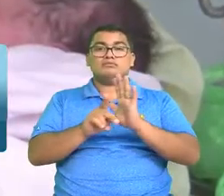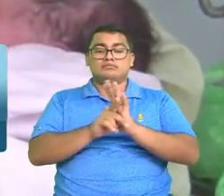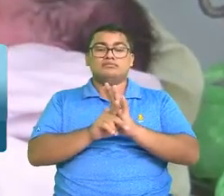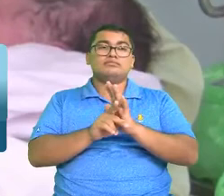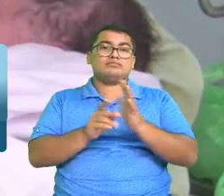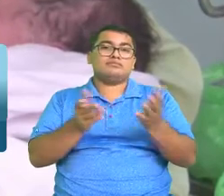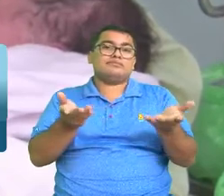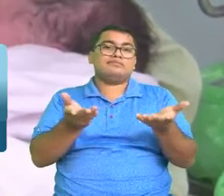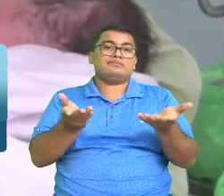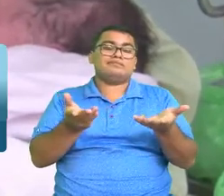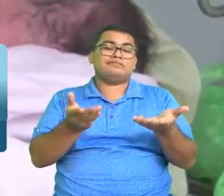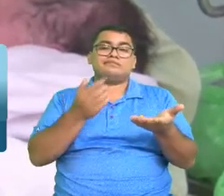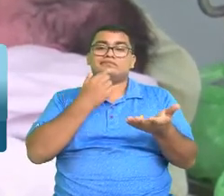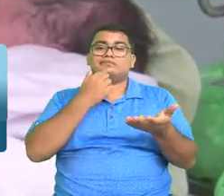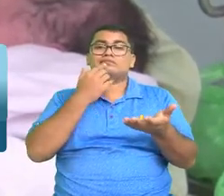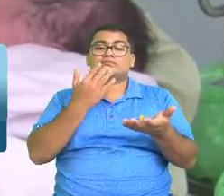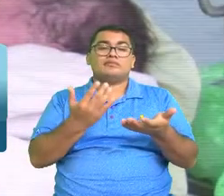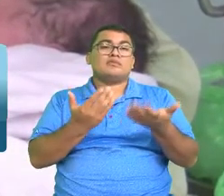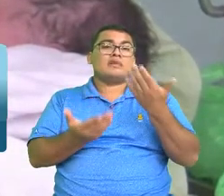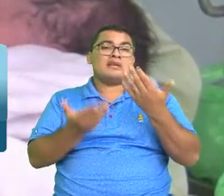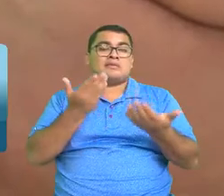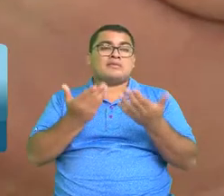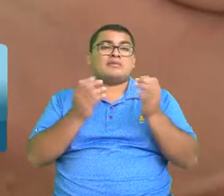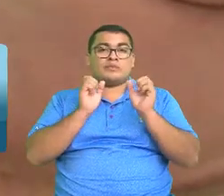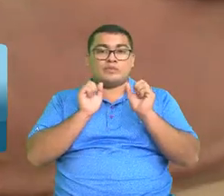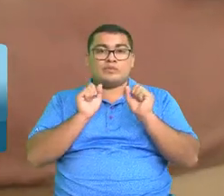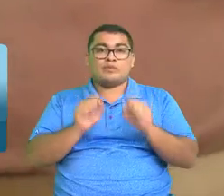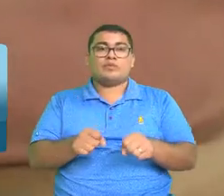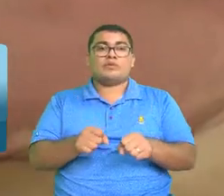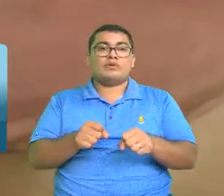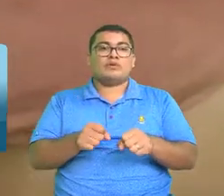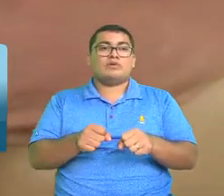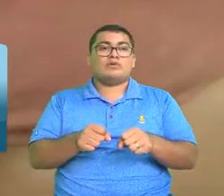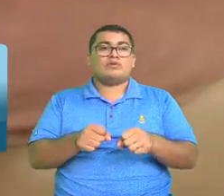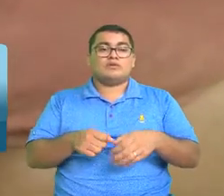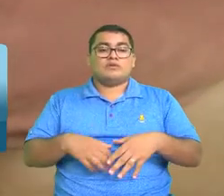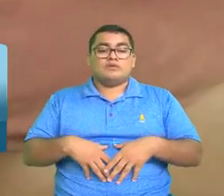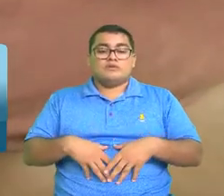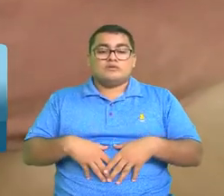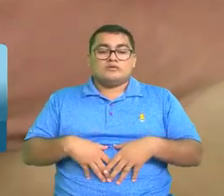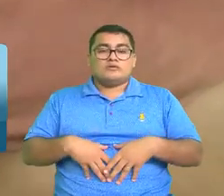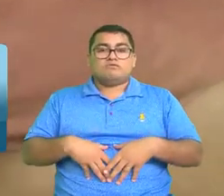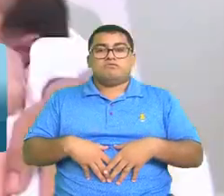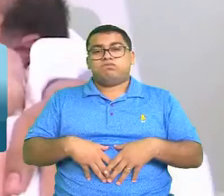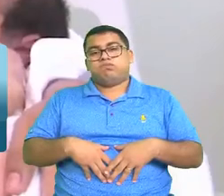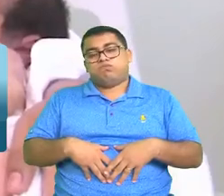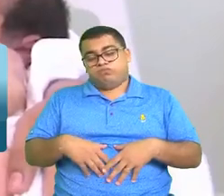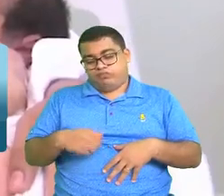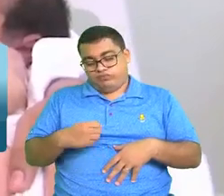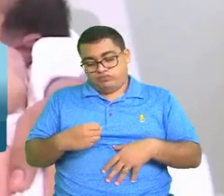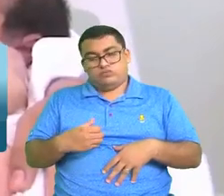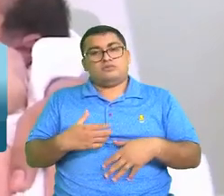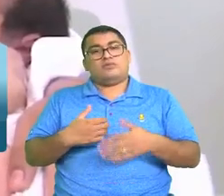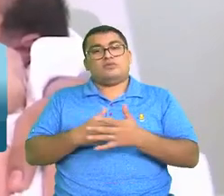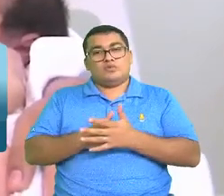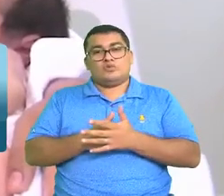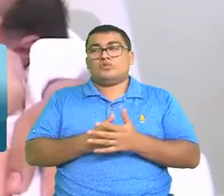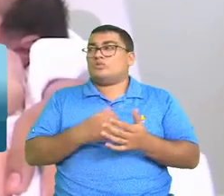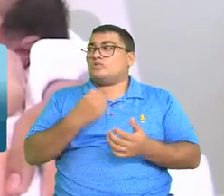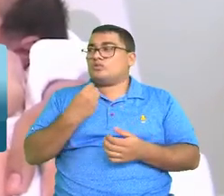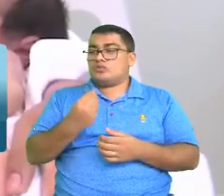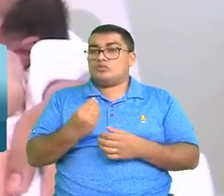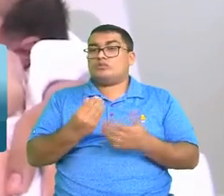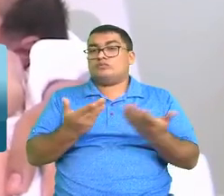contraproducente. Sí, porque algunas veces puede producir una inflamación en el intestino, una enterocolitis. Oh, sí, y a